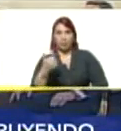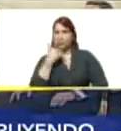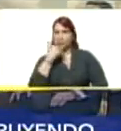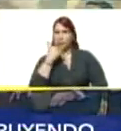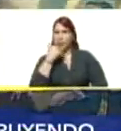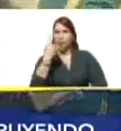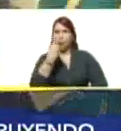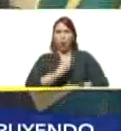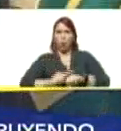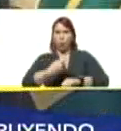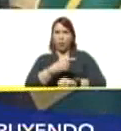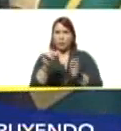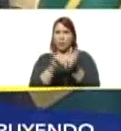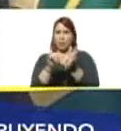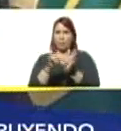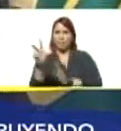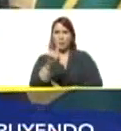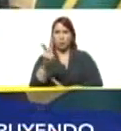aquí.